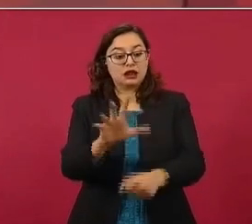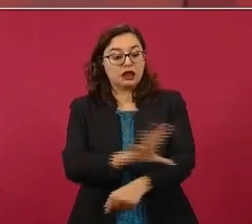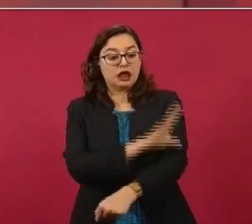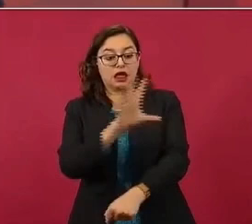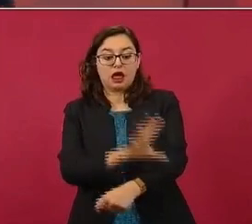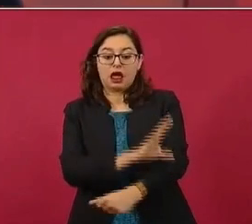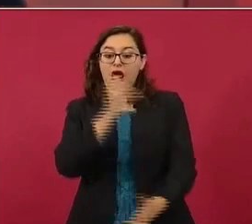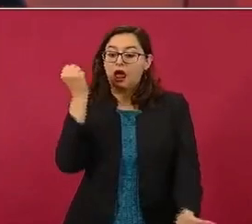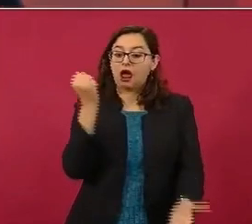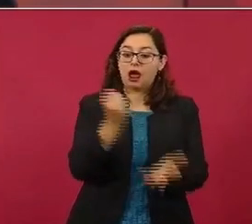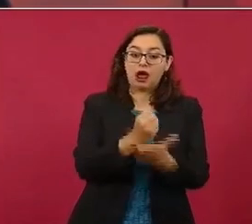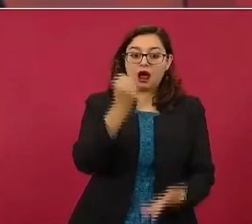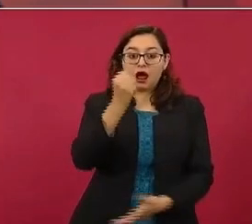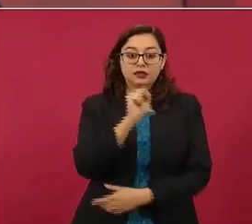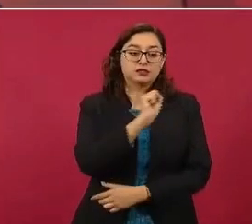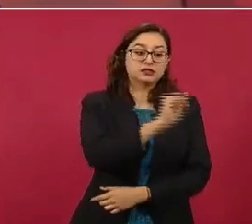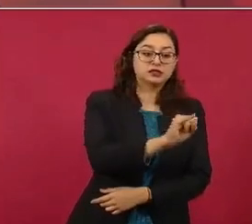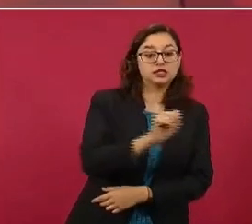Va a ayudar mucho